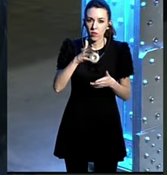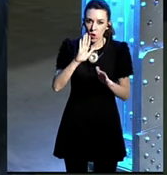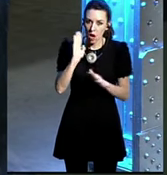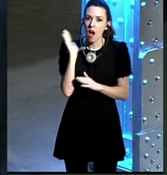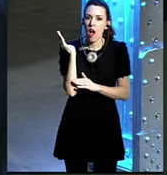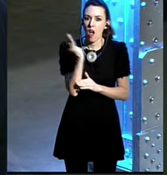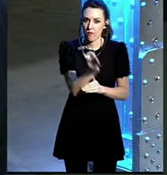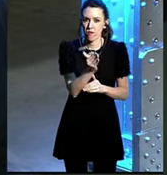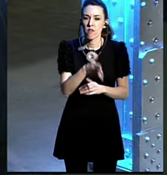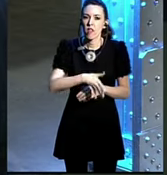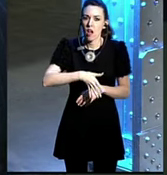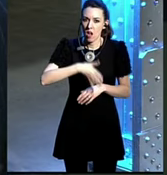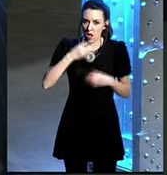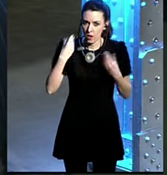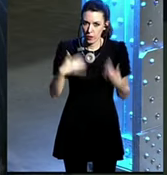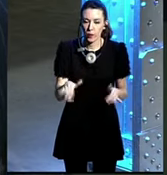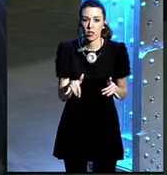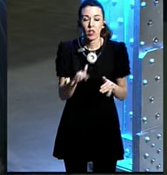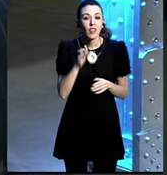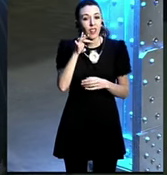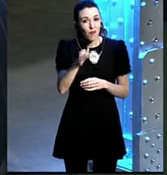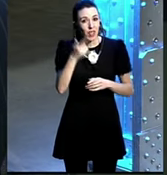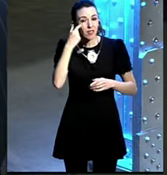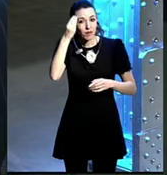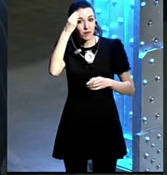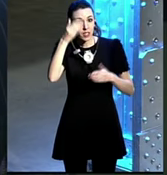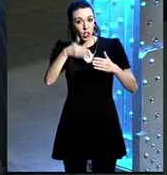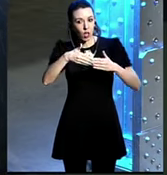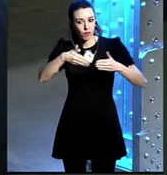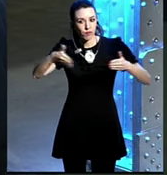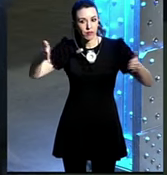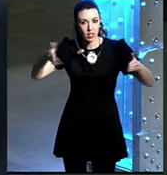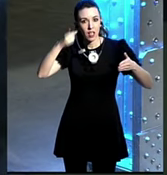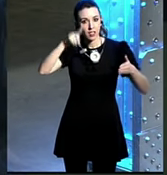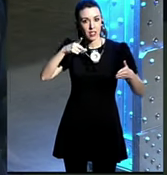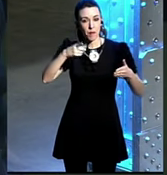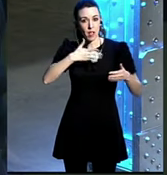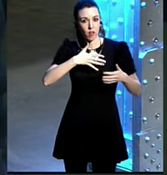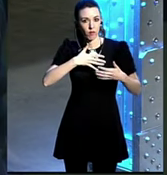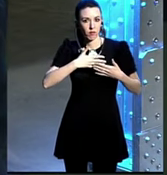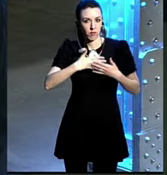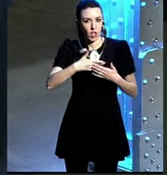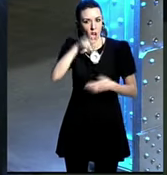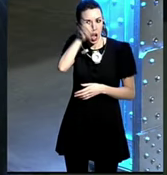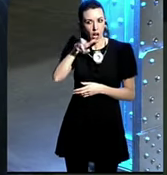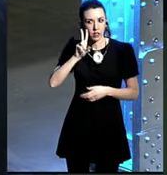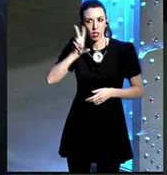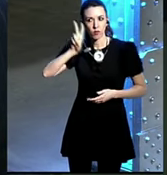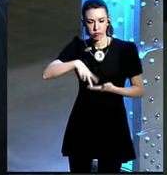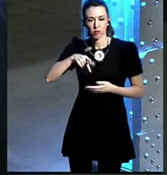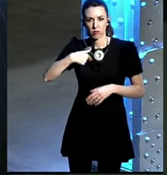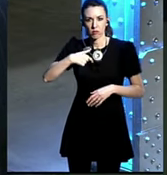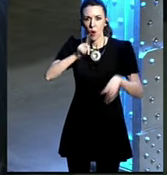coste muy, muy alto, pero también creo que esta apertura mayor y la voluntad de la gente para reconocer que sufren un